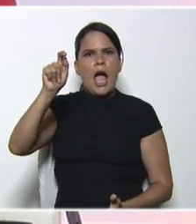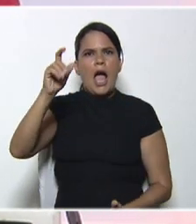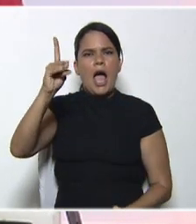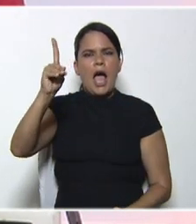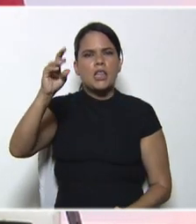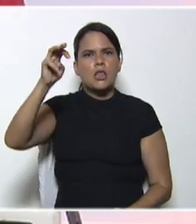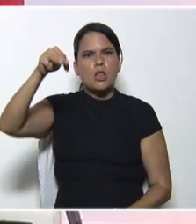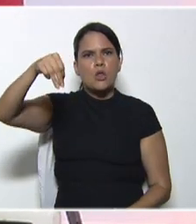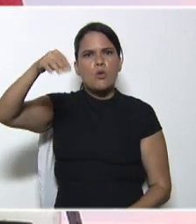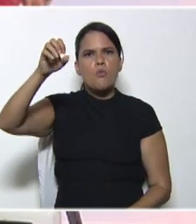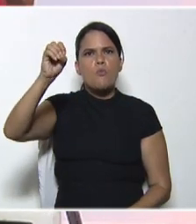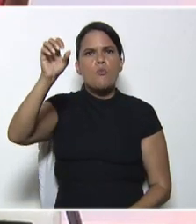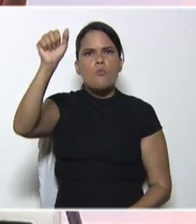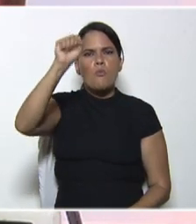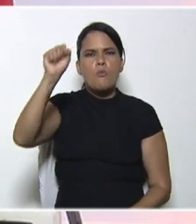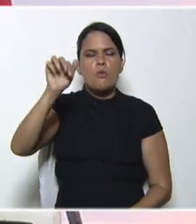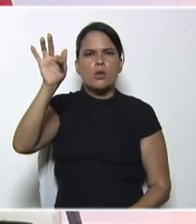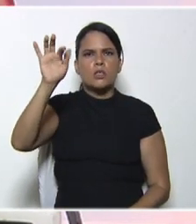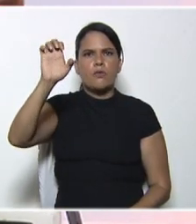una composición química,